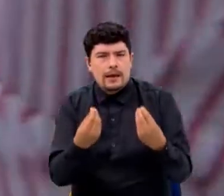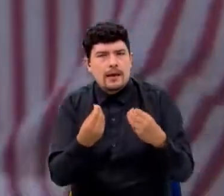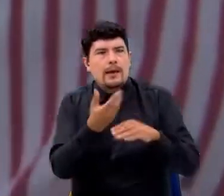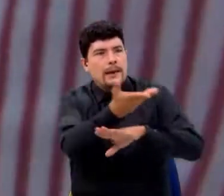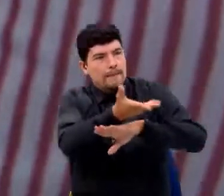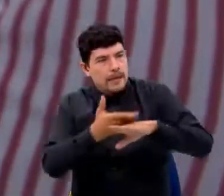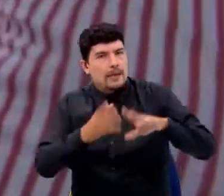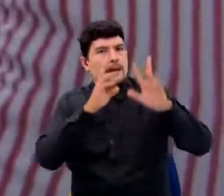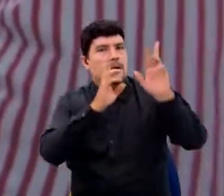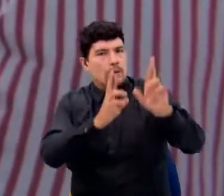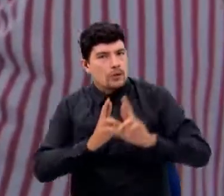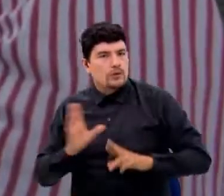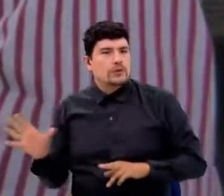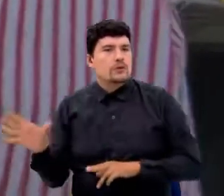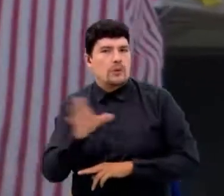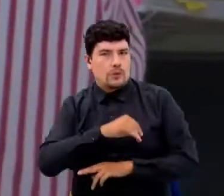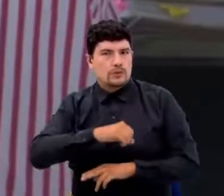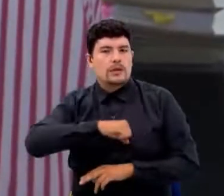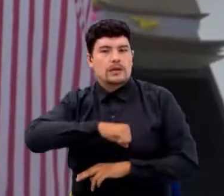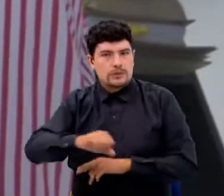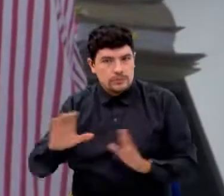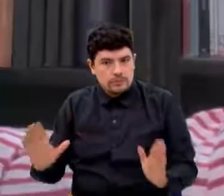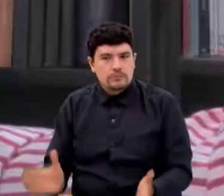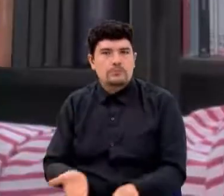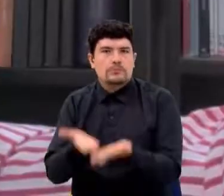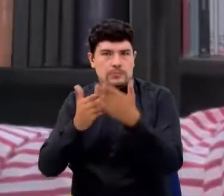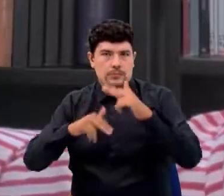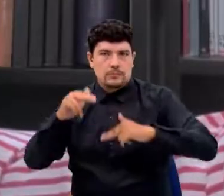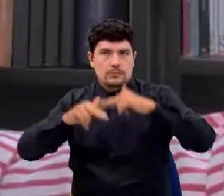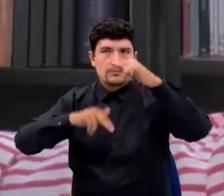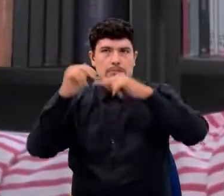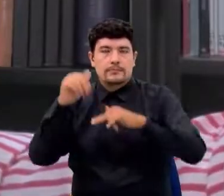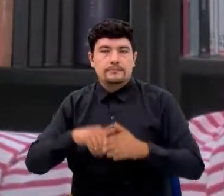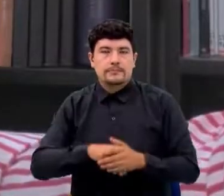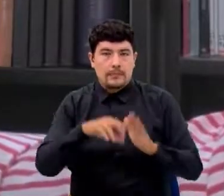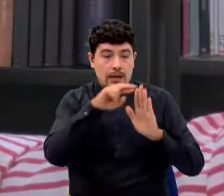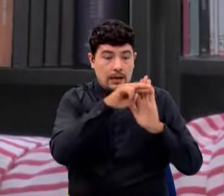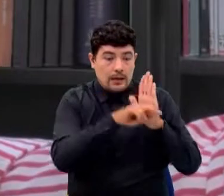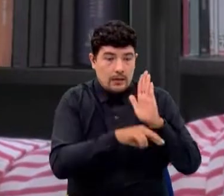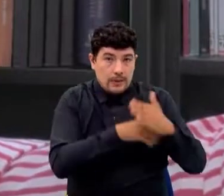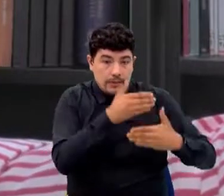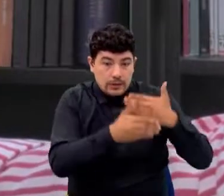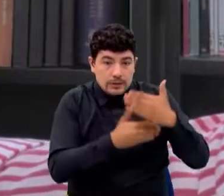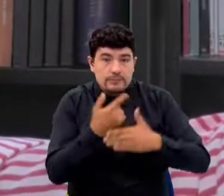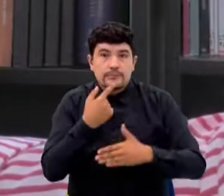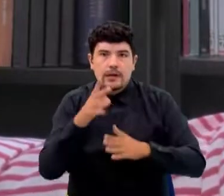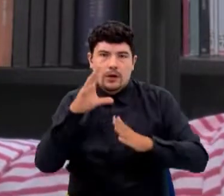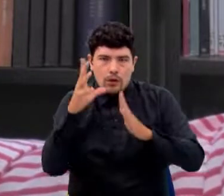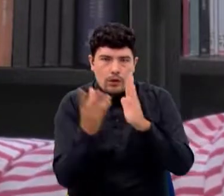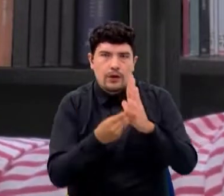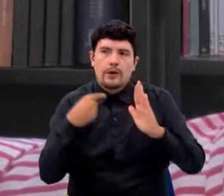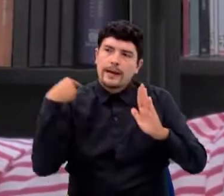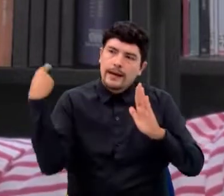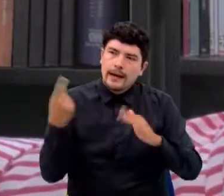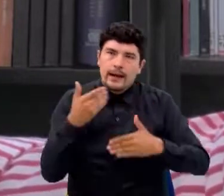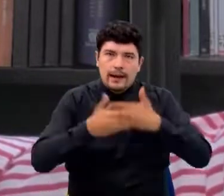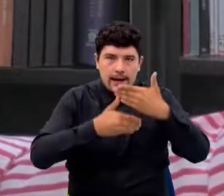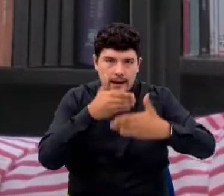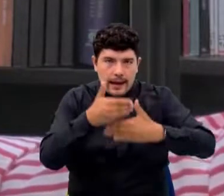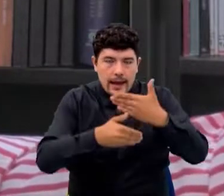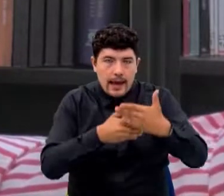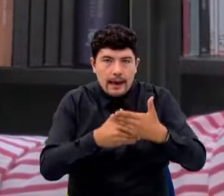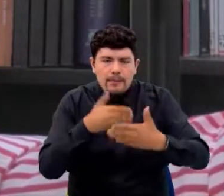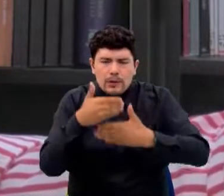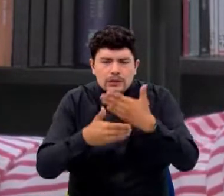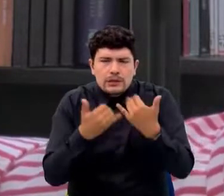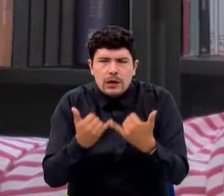una reparación colectiva. De acuerdo con la normativa procesal que rige este asunto, que es el Código General del Proceso, el